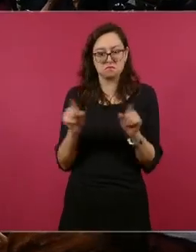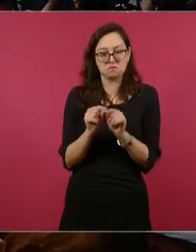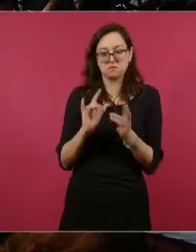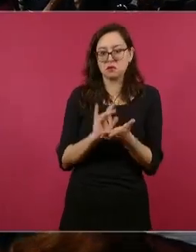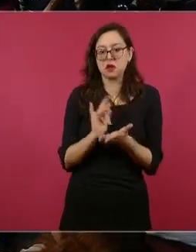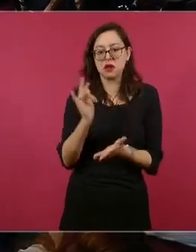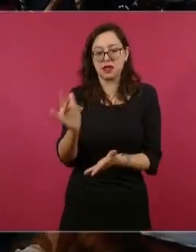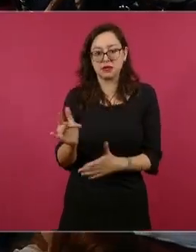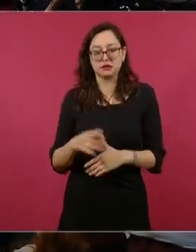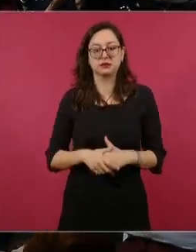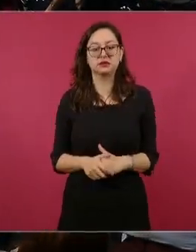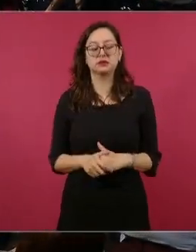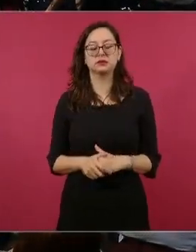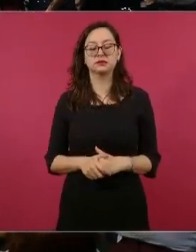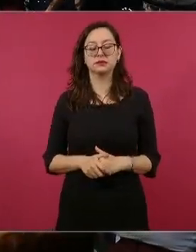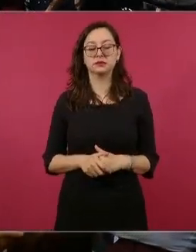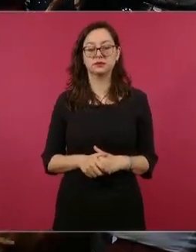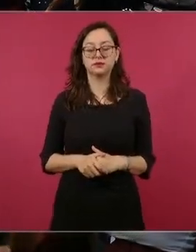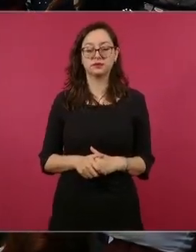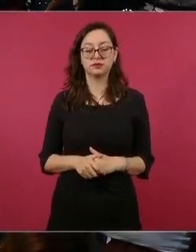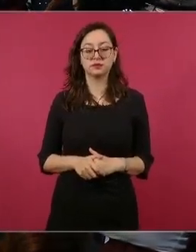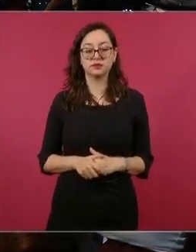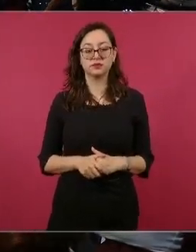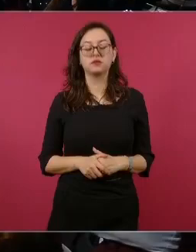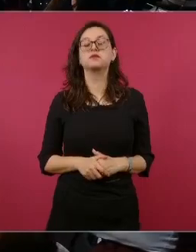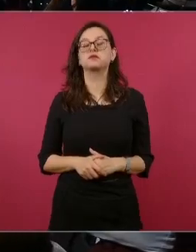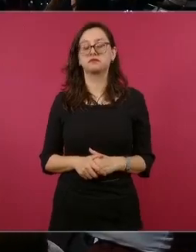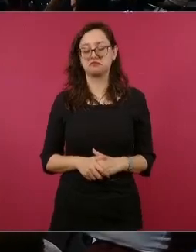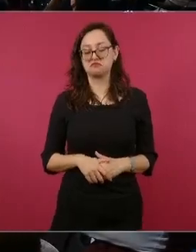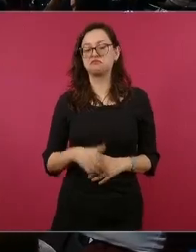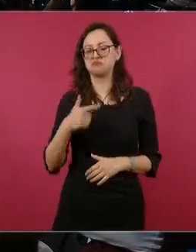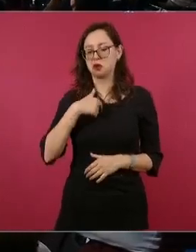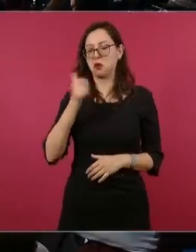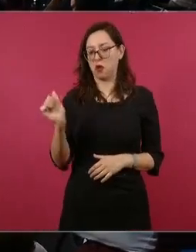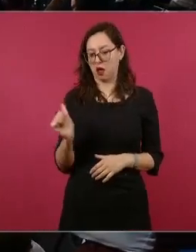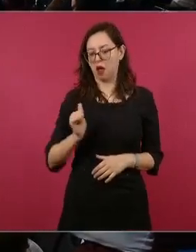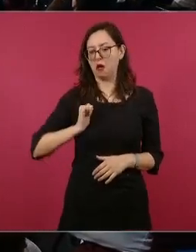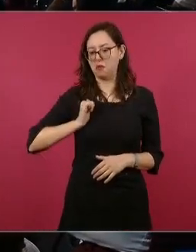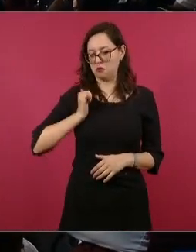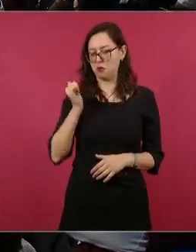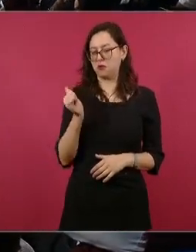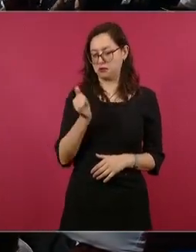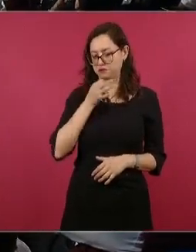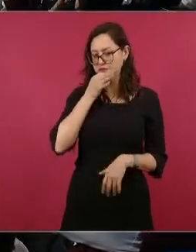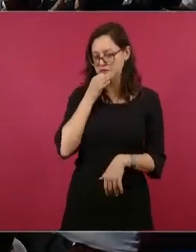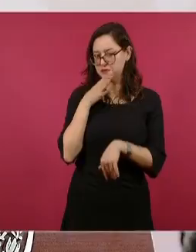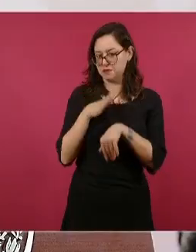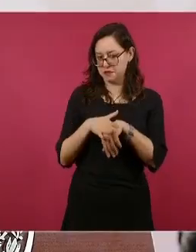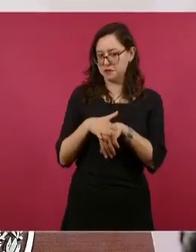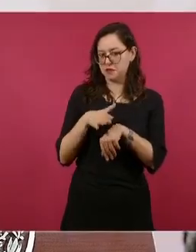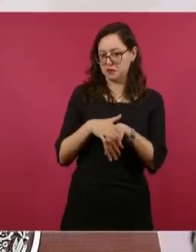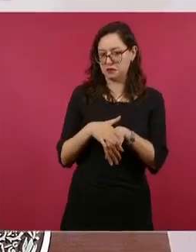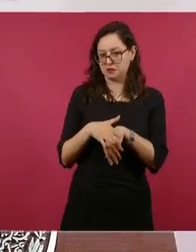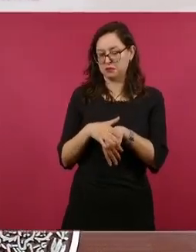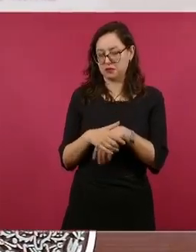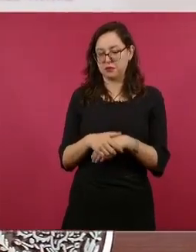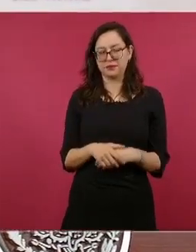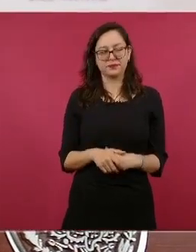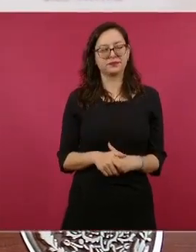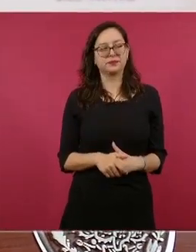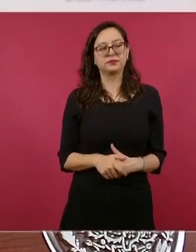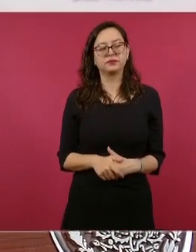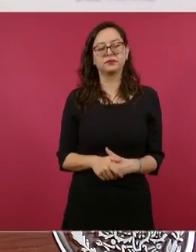Aprovecho para también coincidir contigo sobre la labor que ha